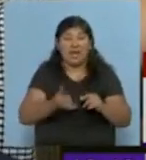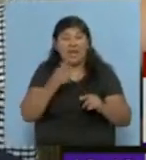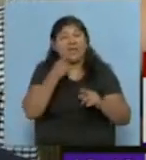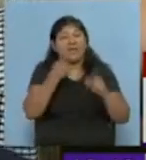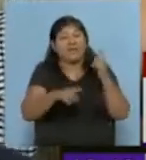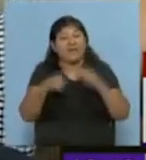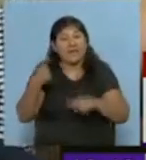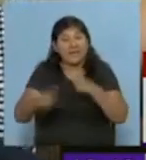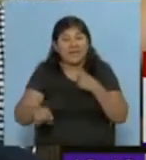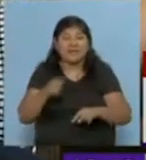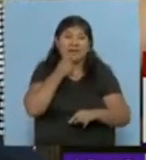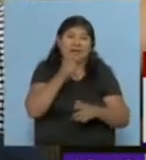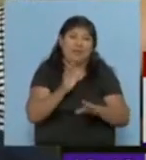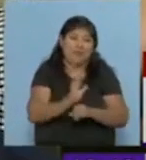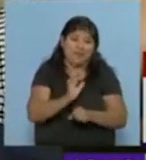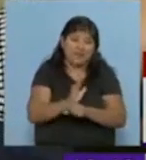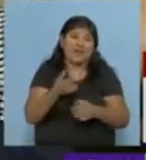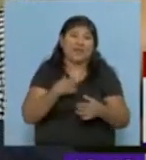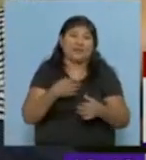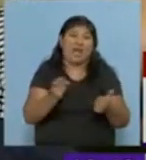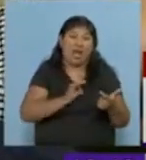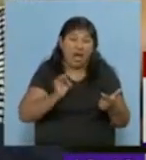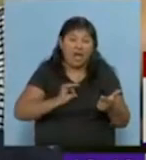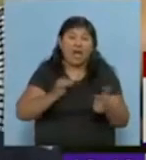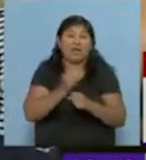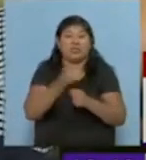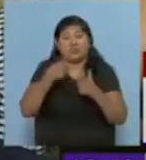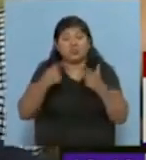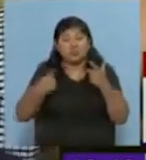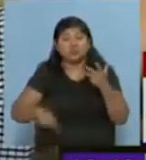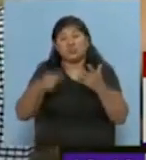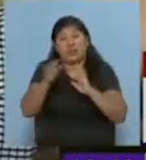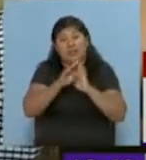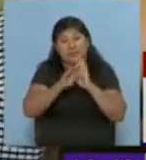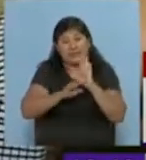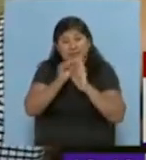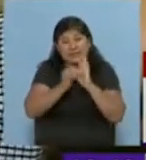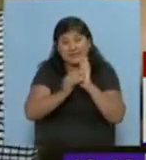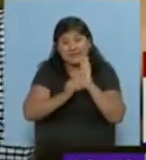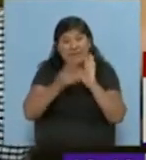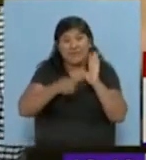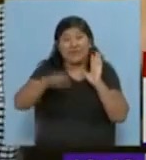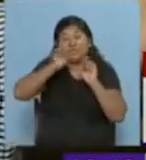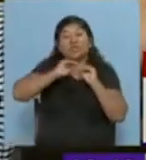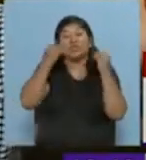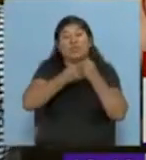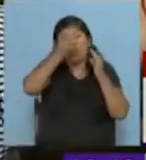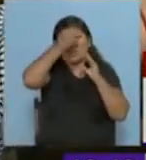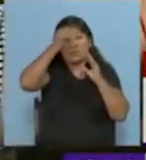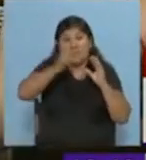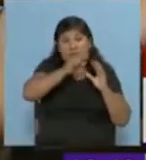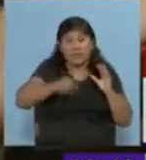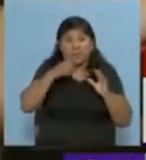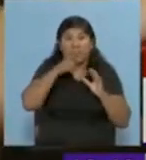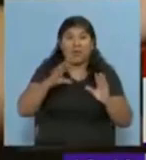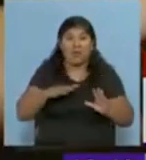diferentes segmentos, antigüedades, tuvieran entre un 10 y un 12% de incremento general, pero además de